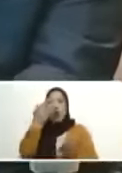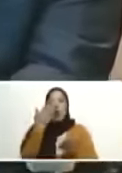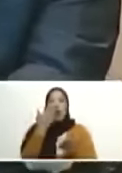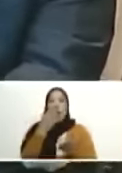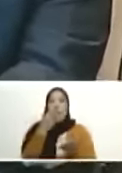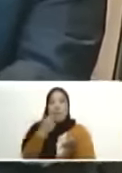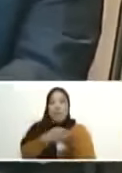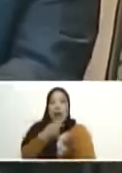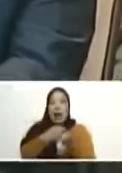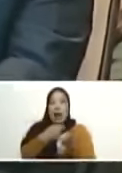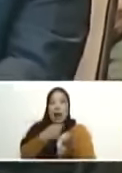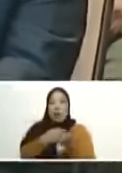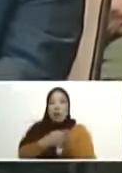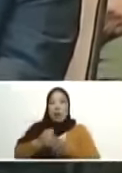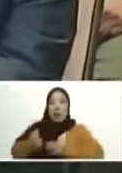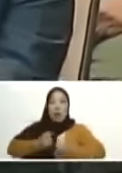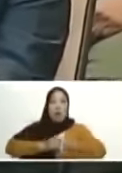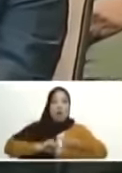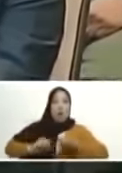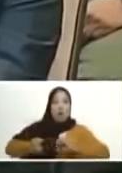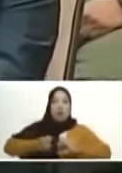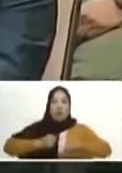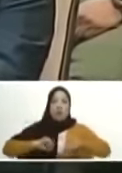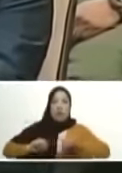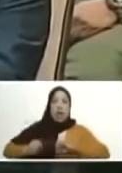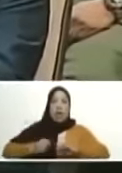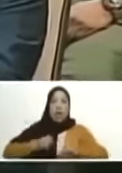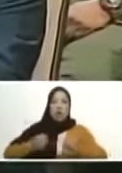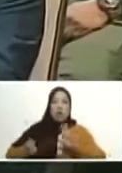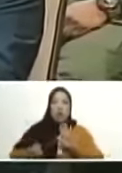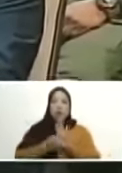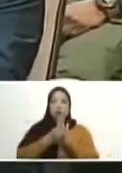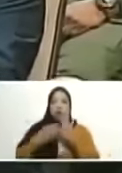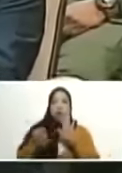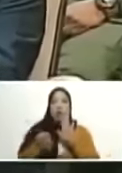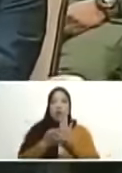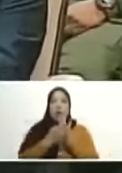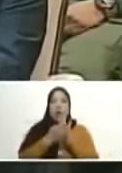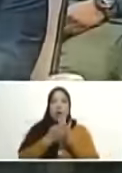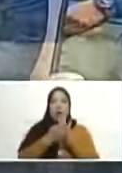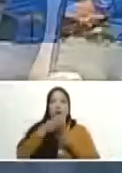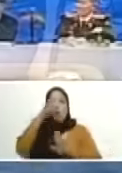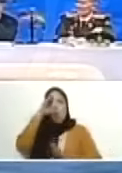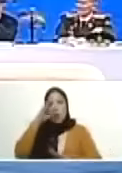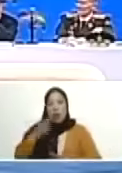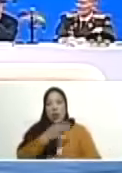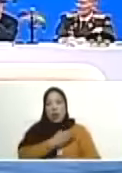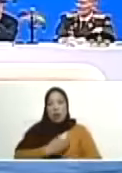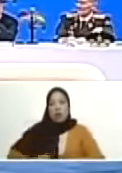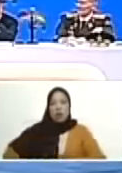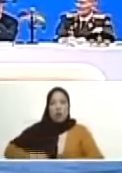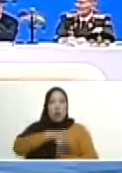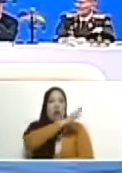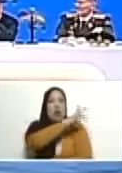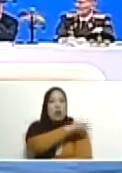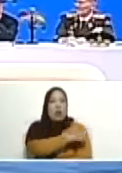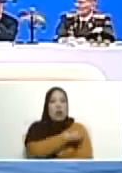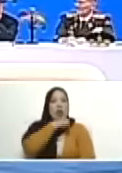financiaron movimientos golpistas e insurreccionales contra el general Cipriano Castro,